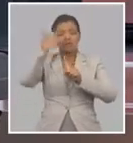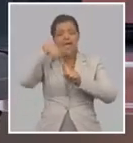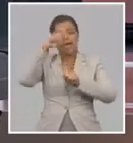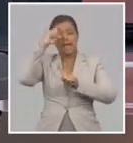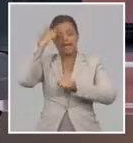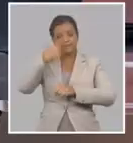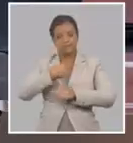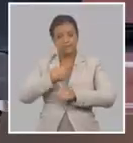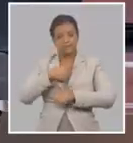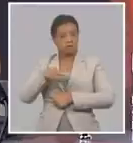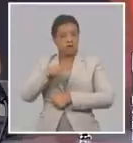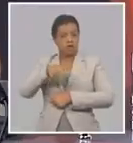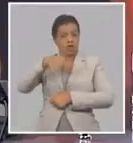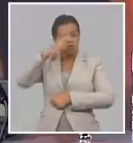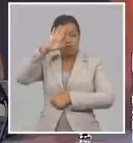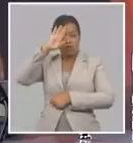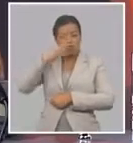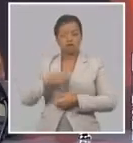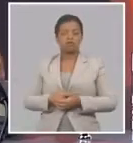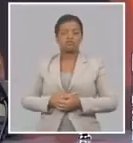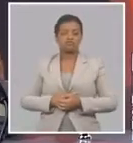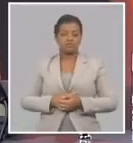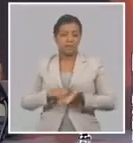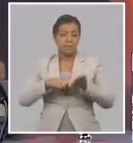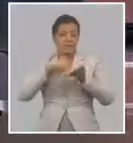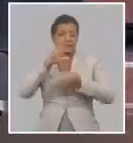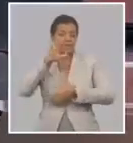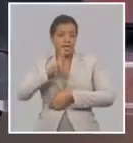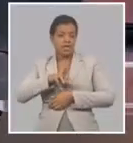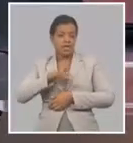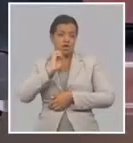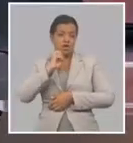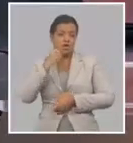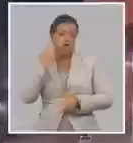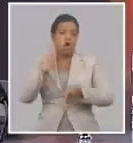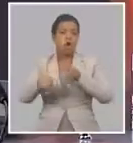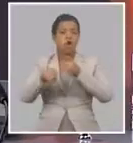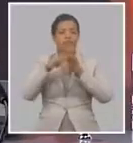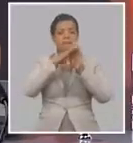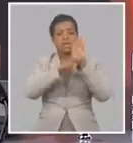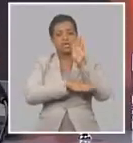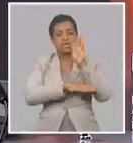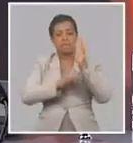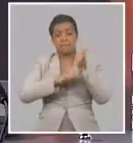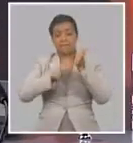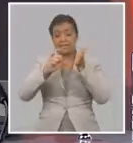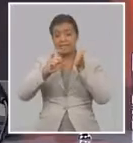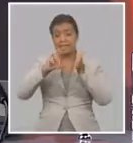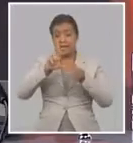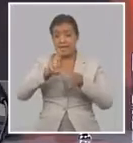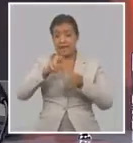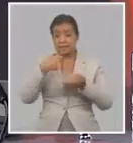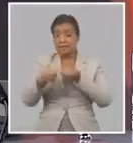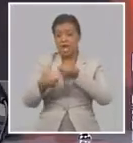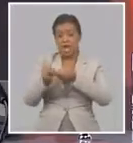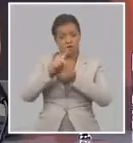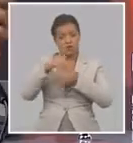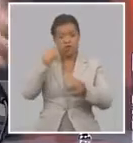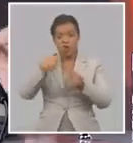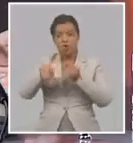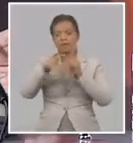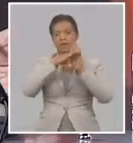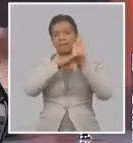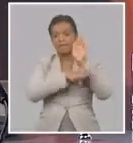se va a hacer en casos por empezar sino por el riesgo del resto de las medidas implementadas en frontera